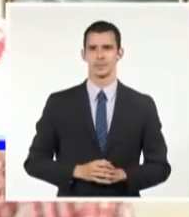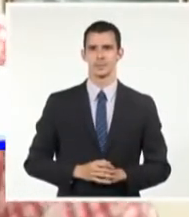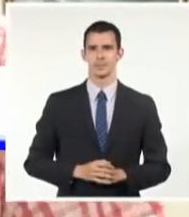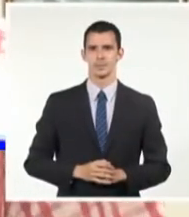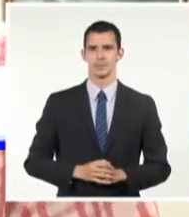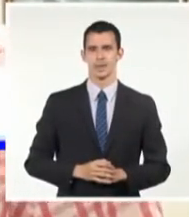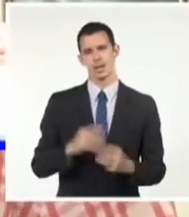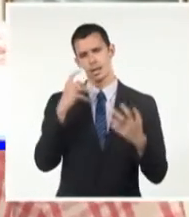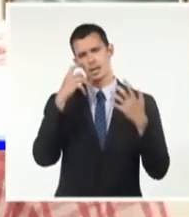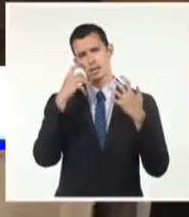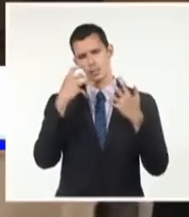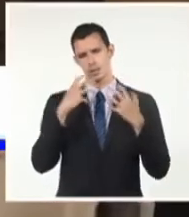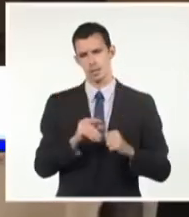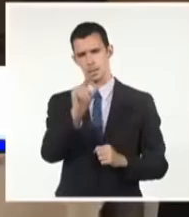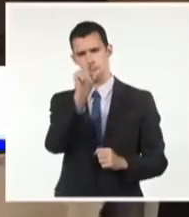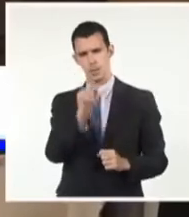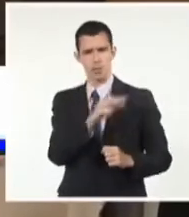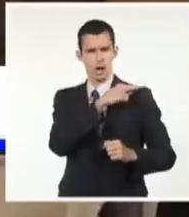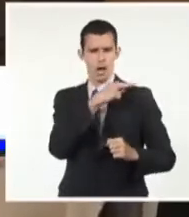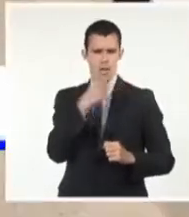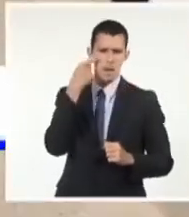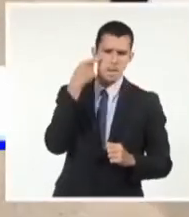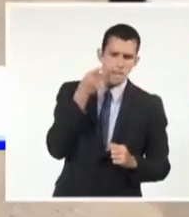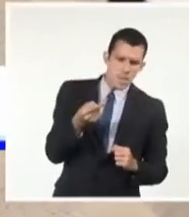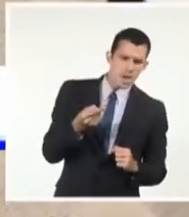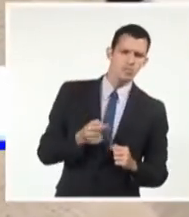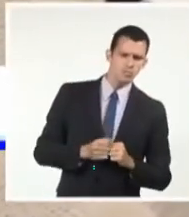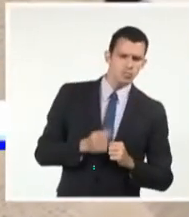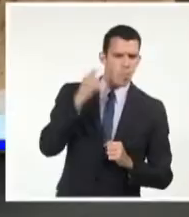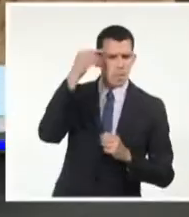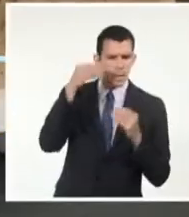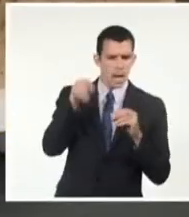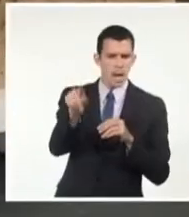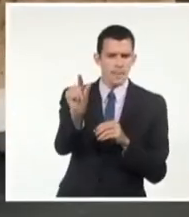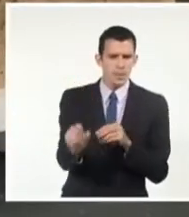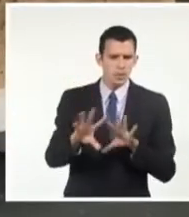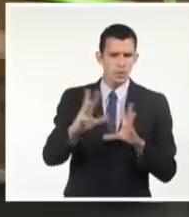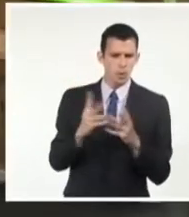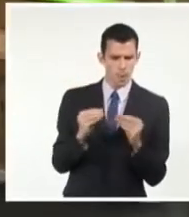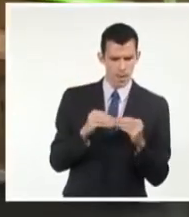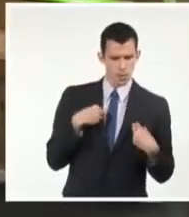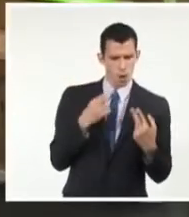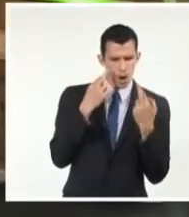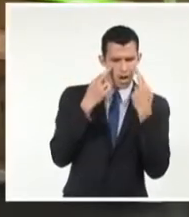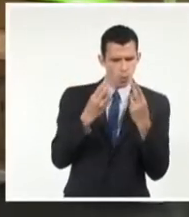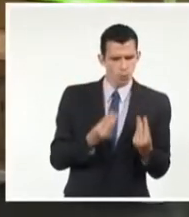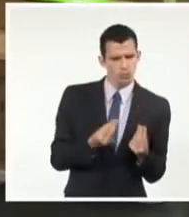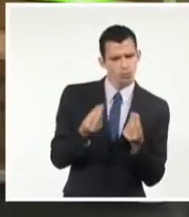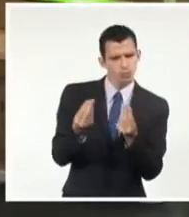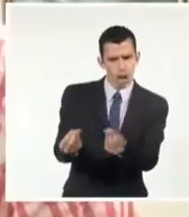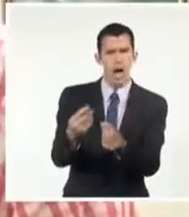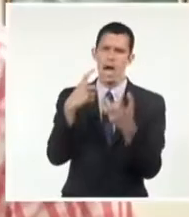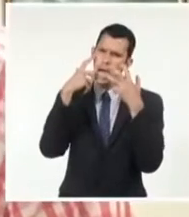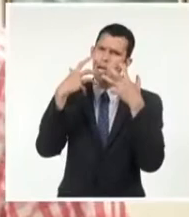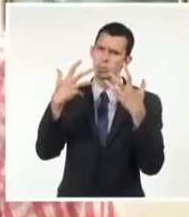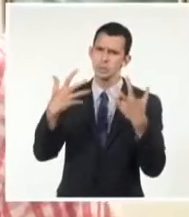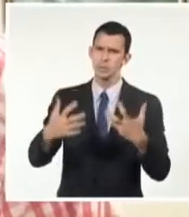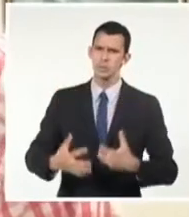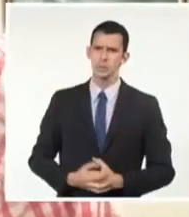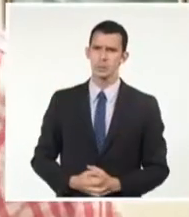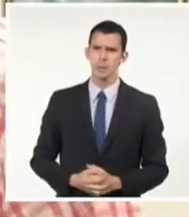que dirigen la organización como tal sepan de ti, que tú existes, que estás ahí. La radio es el medio que nos permite como